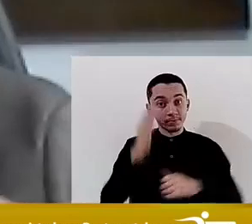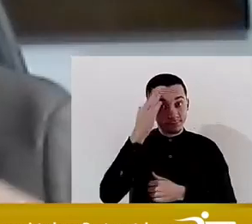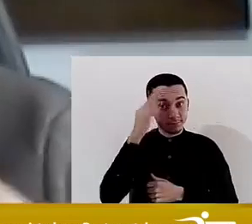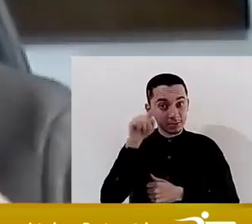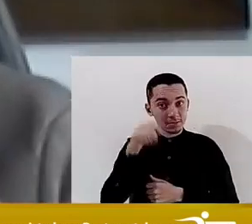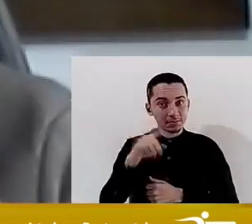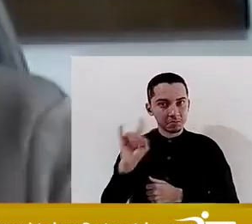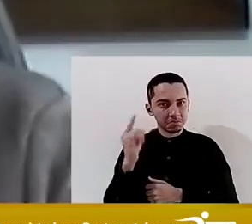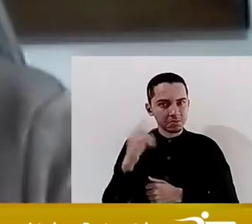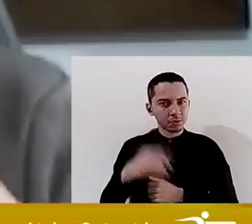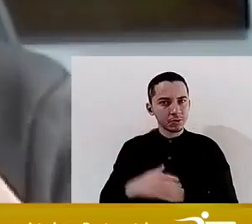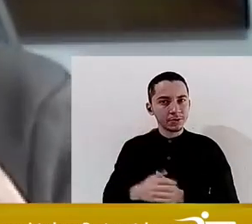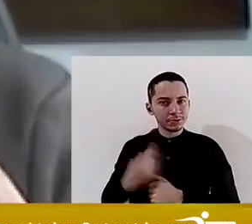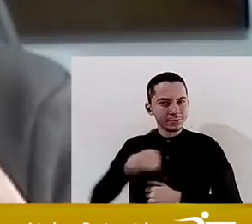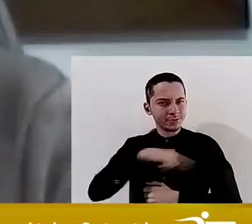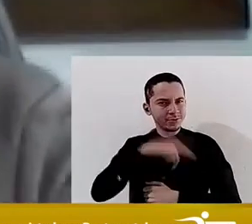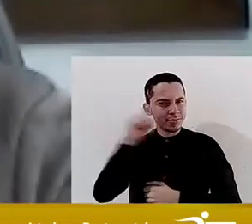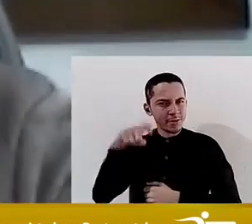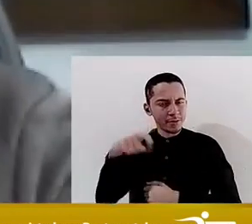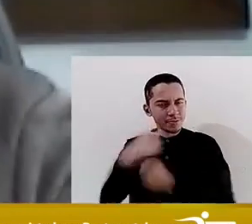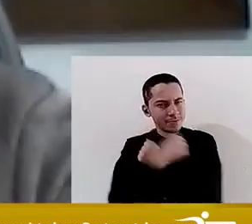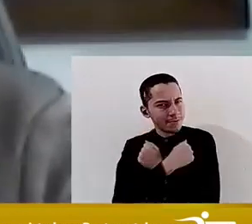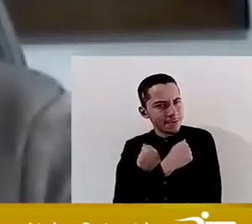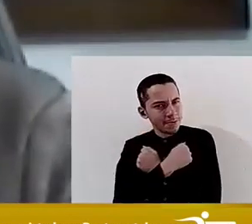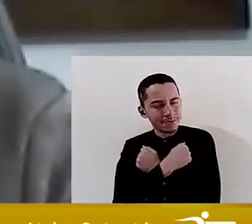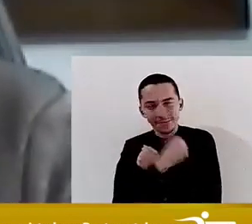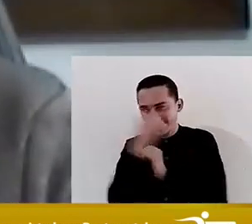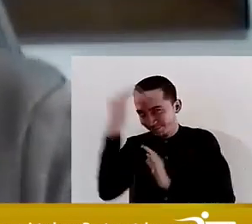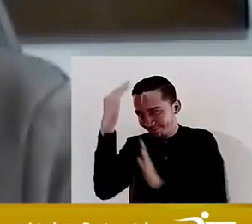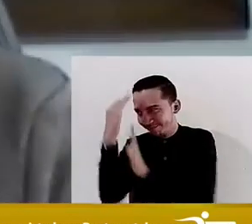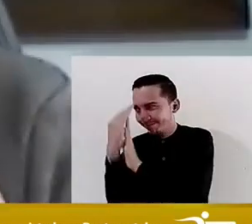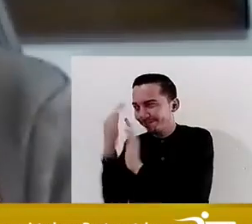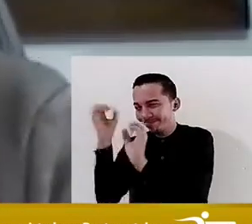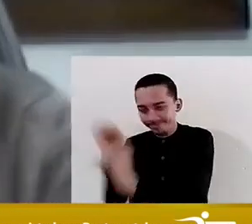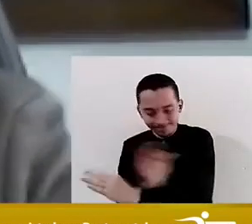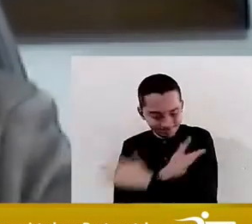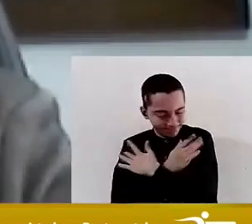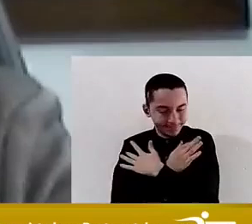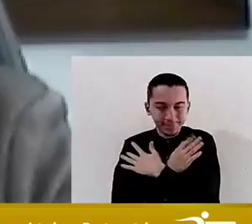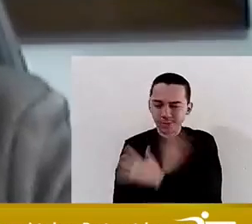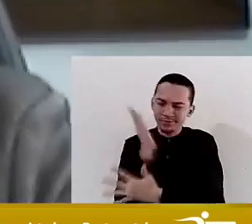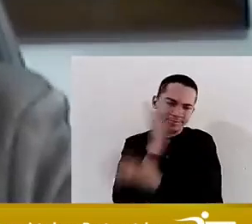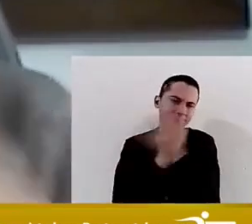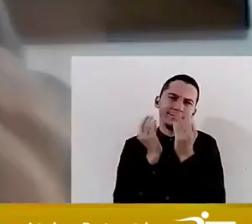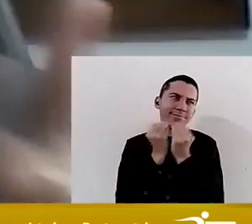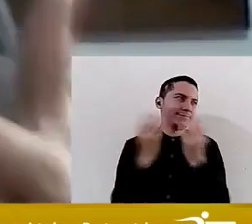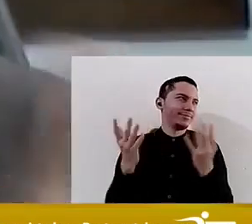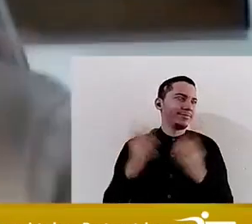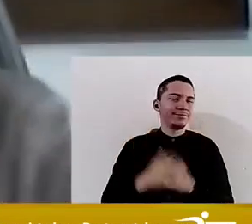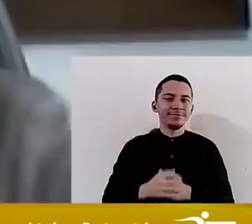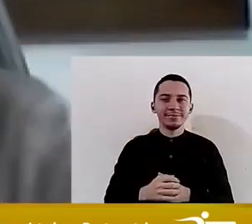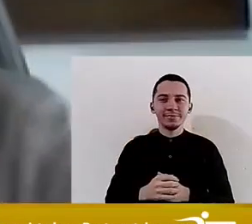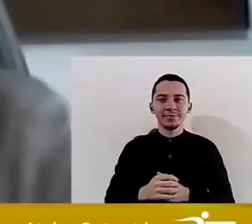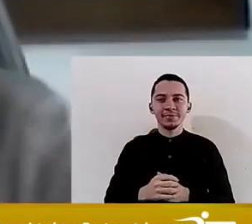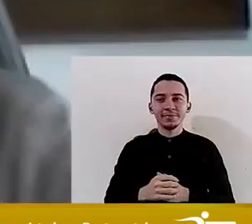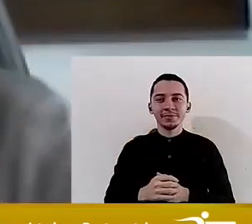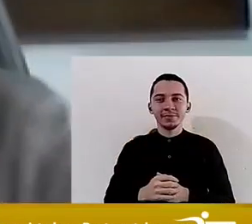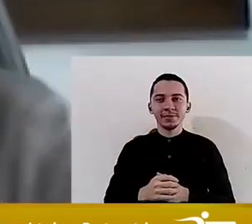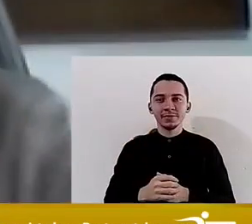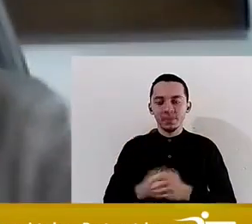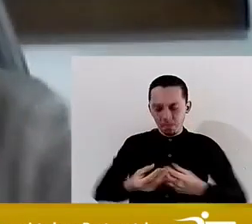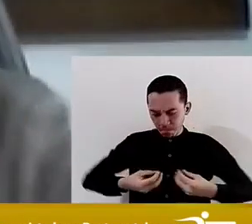es amable, que se deja amar, que es una cosa maravillosa vivir en la presencia de